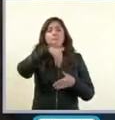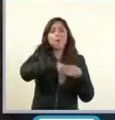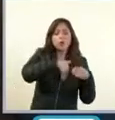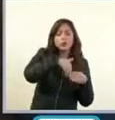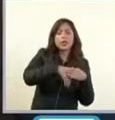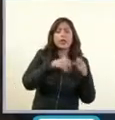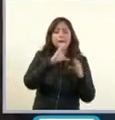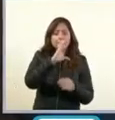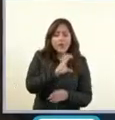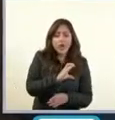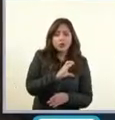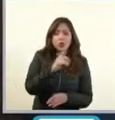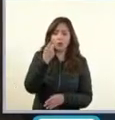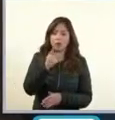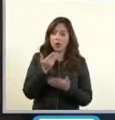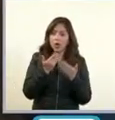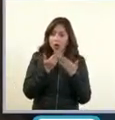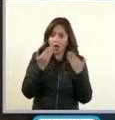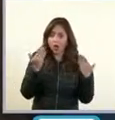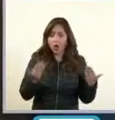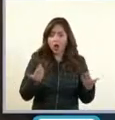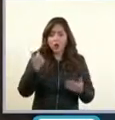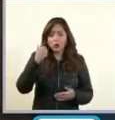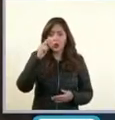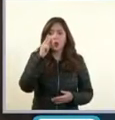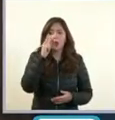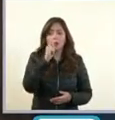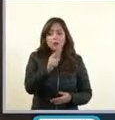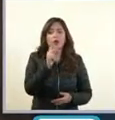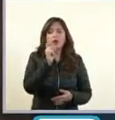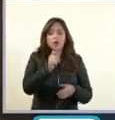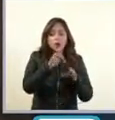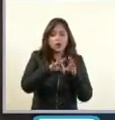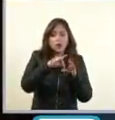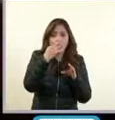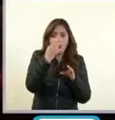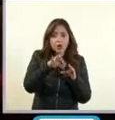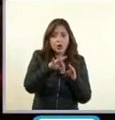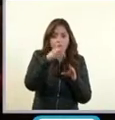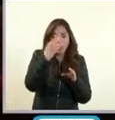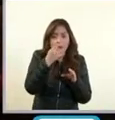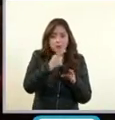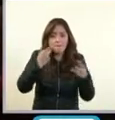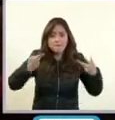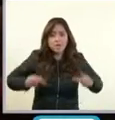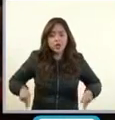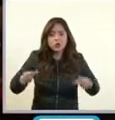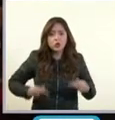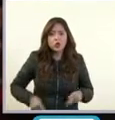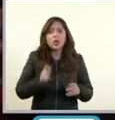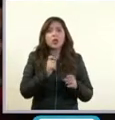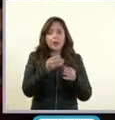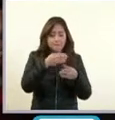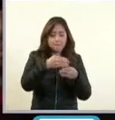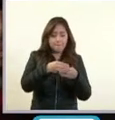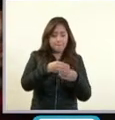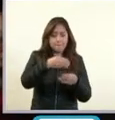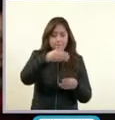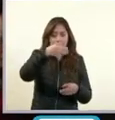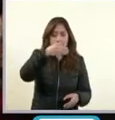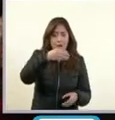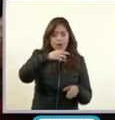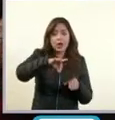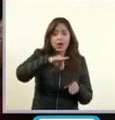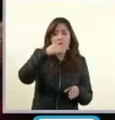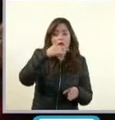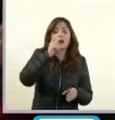un vasito. Ahora, literalmente, veamos Ay, en la no, pantalla, sí. por favor, estamos viendo Y esas se ven unas chicas. personas que tienen una bolsa enorme. Te